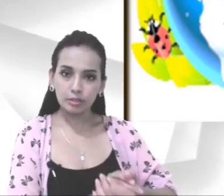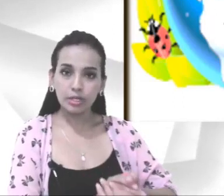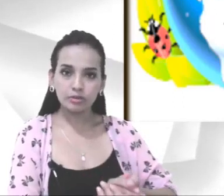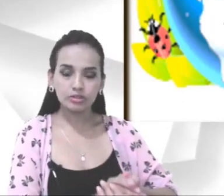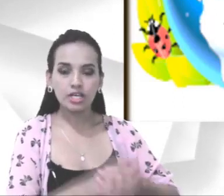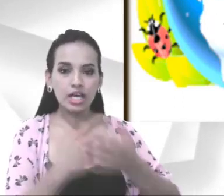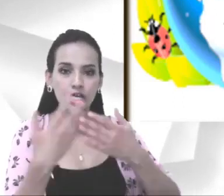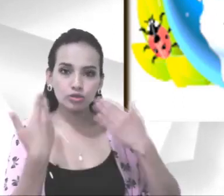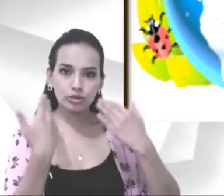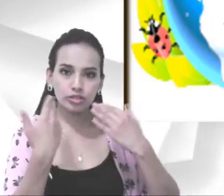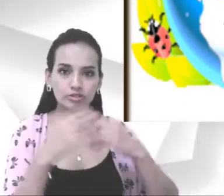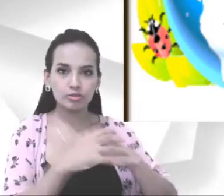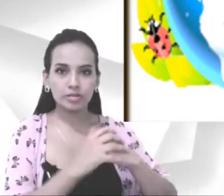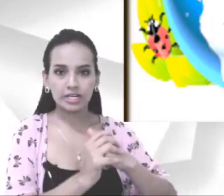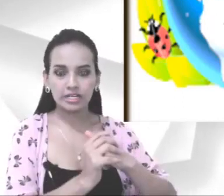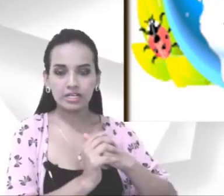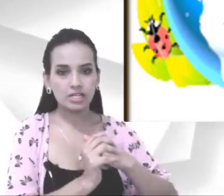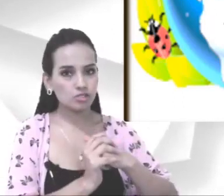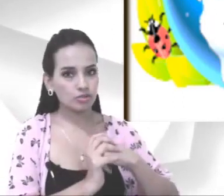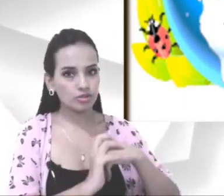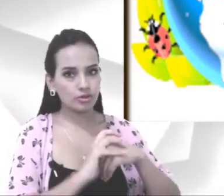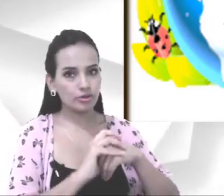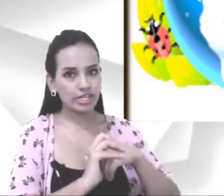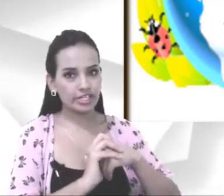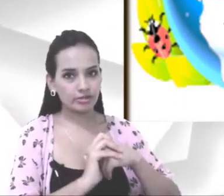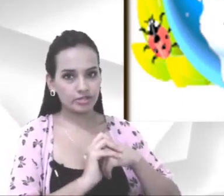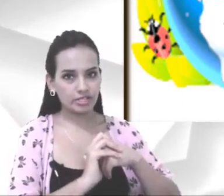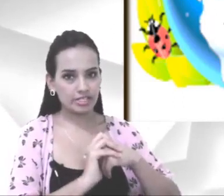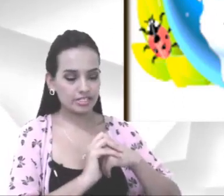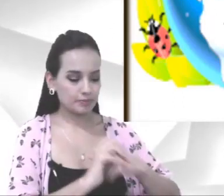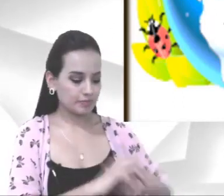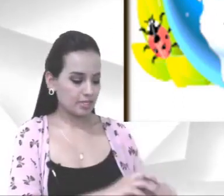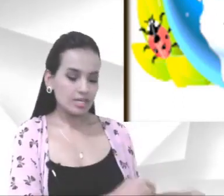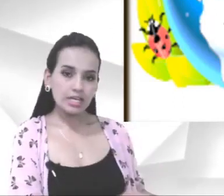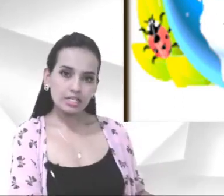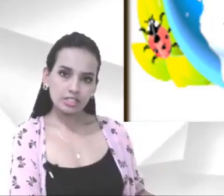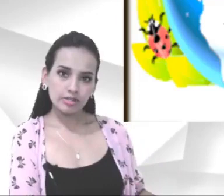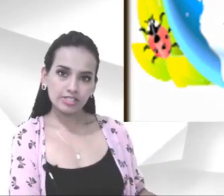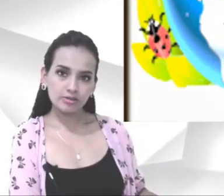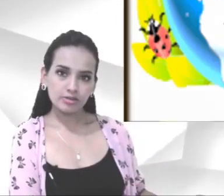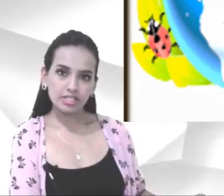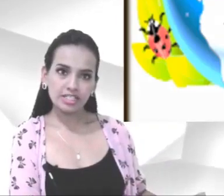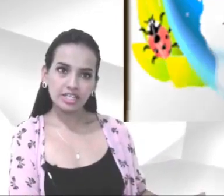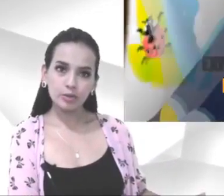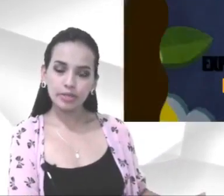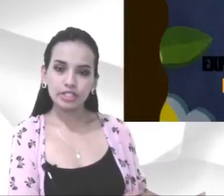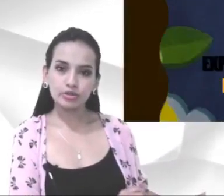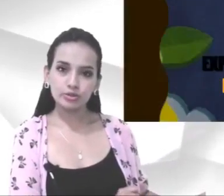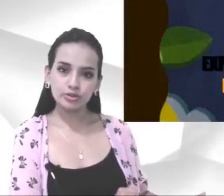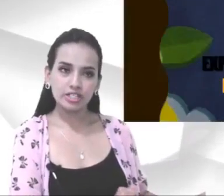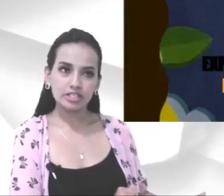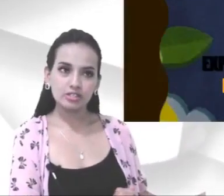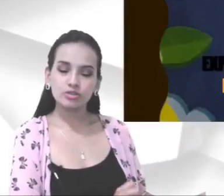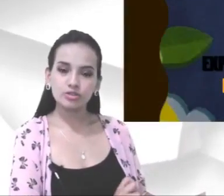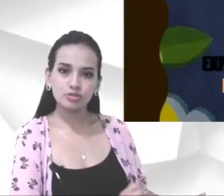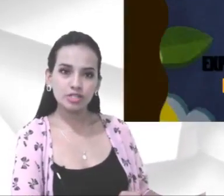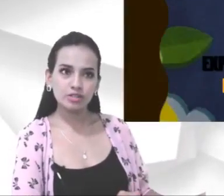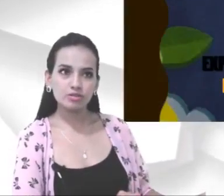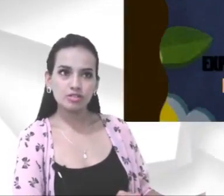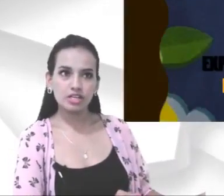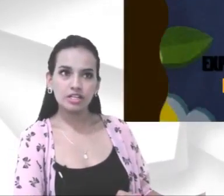constante de manos el uso correcto de marcaría y sobre todo quedándose en casa en esta ocasión estaré compartiendo con ustedes